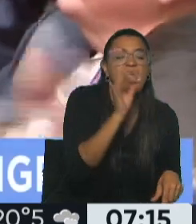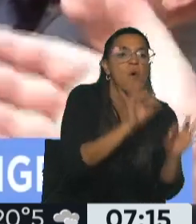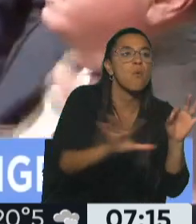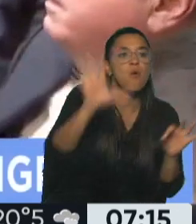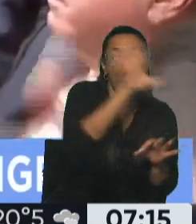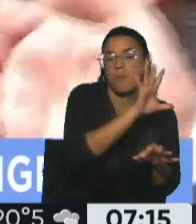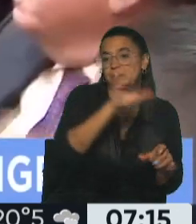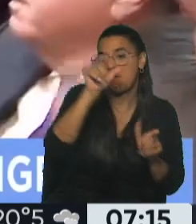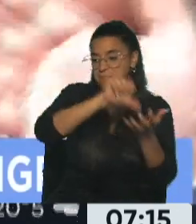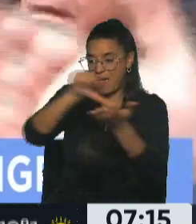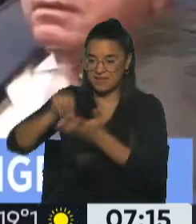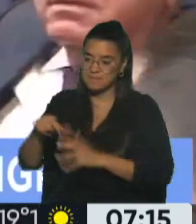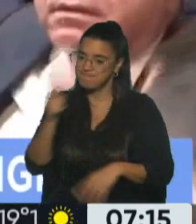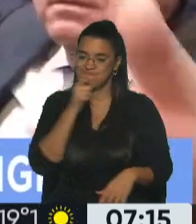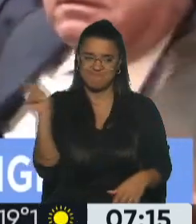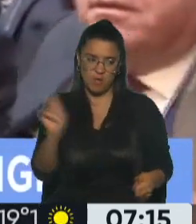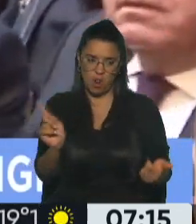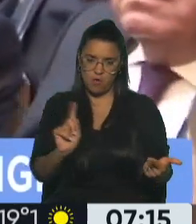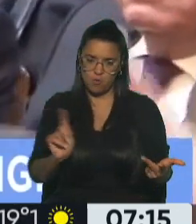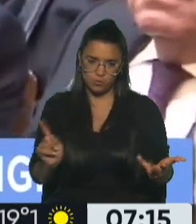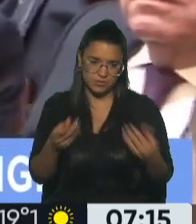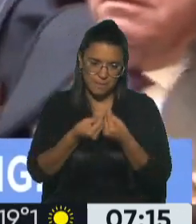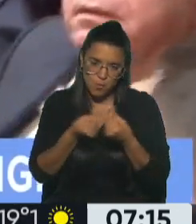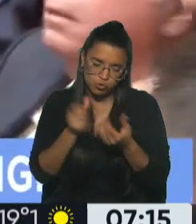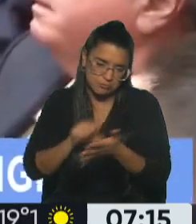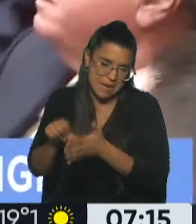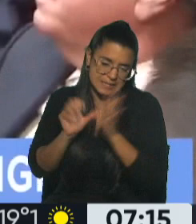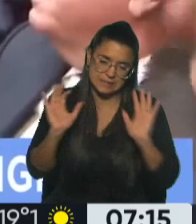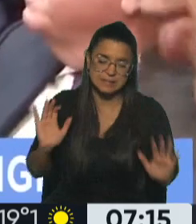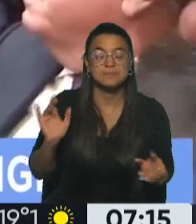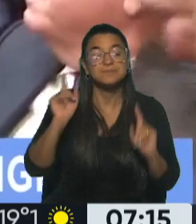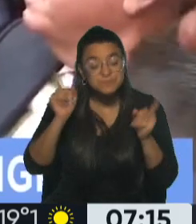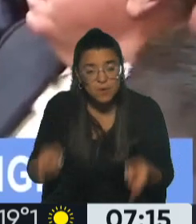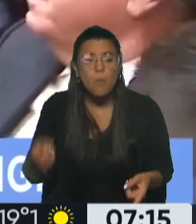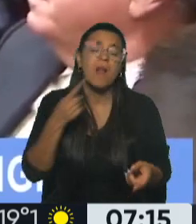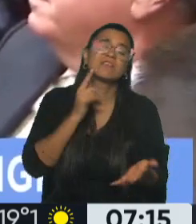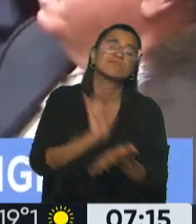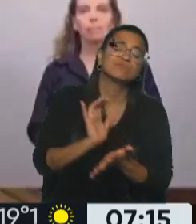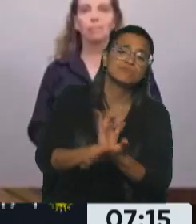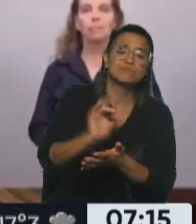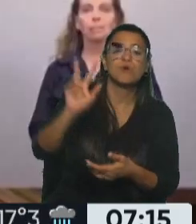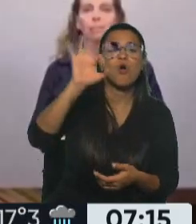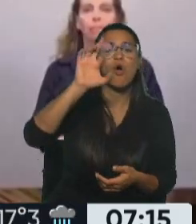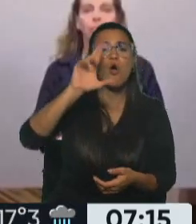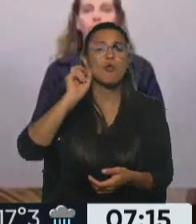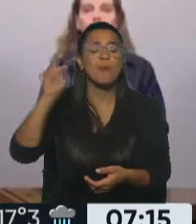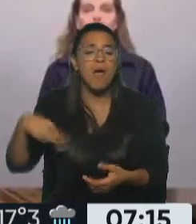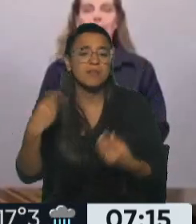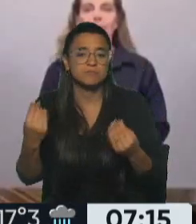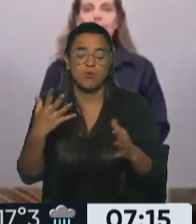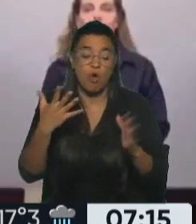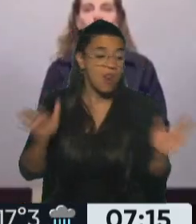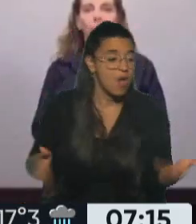países más allá de Hungría no pero bueno En definitiva igual fue un gesto el de Víctor orban el